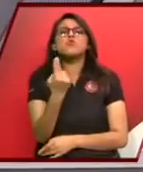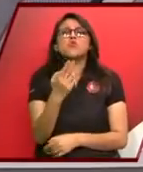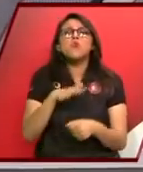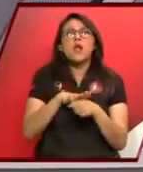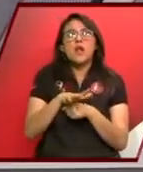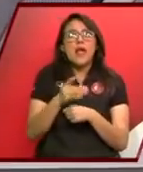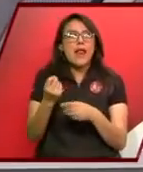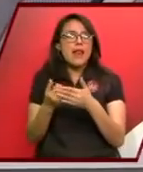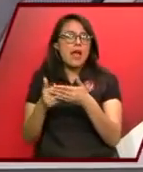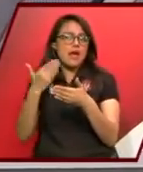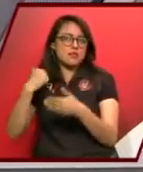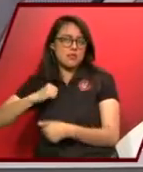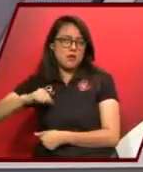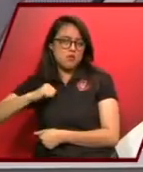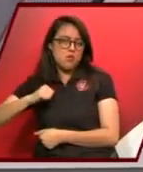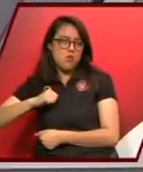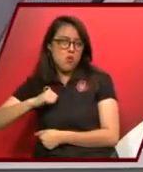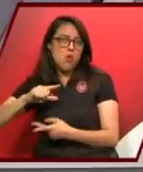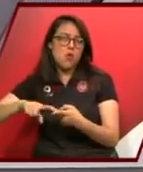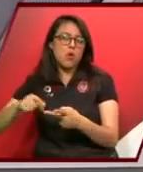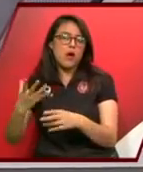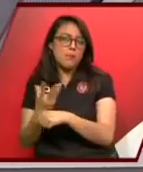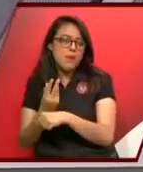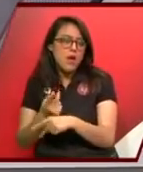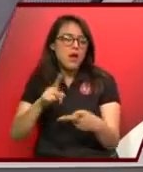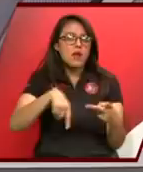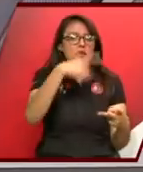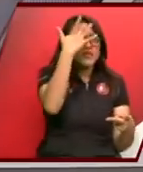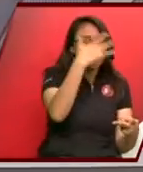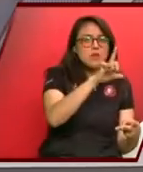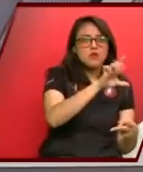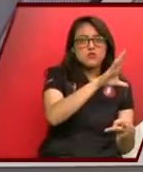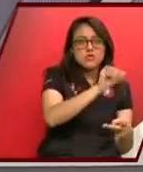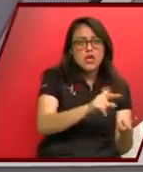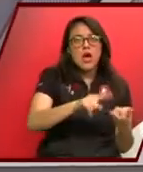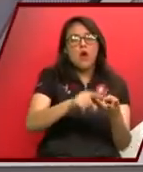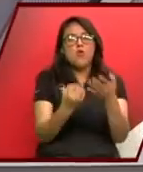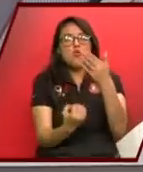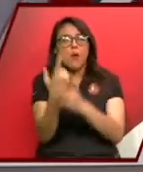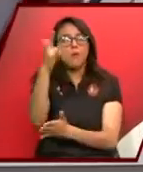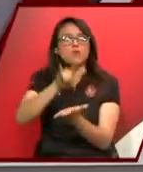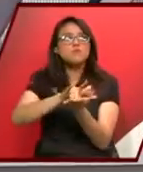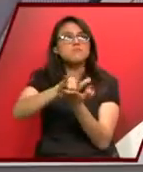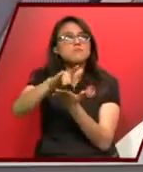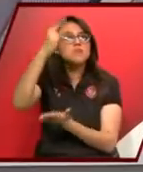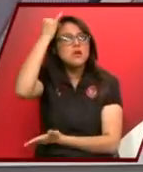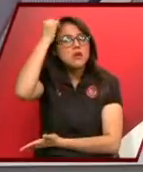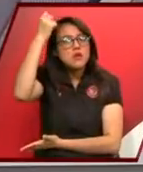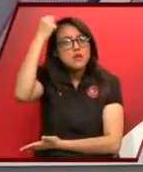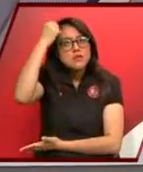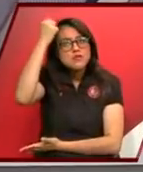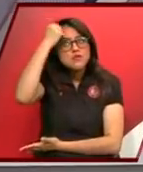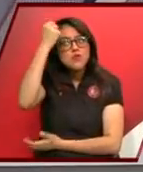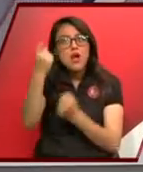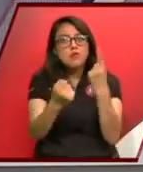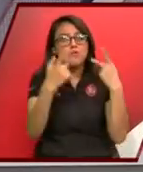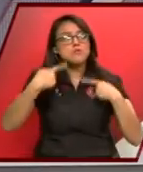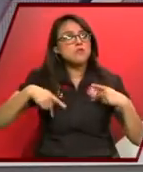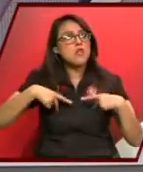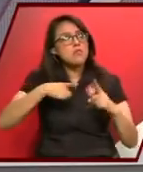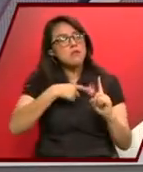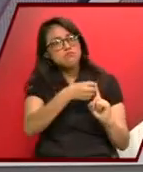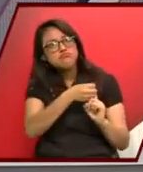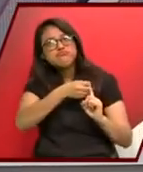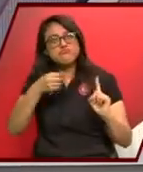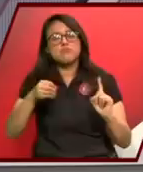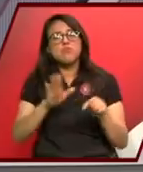viejo acoplado, si el de Santa Lucía acoplado, o el que llaman nuevo, el Texcoco acoplado. Alguien necesita poner orden en esto,